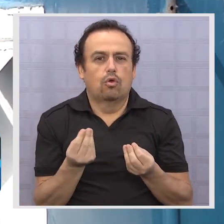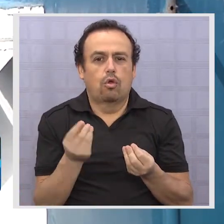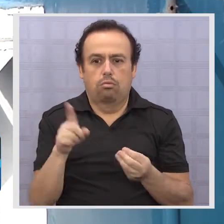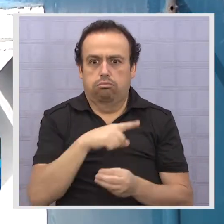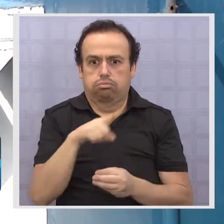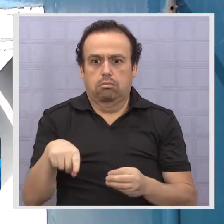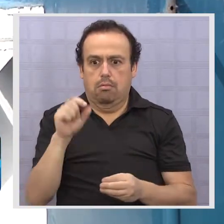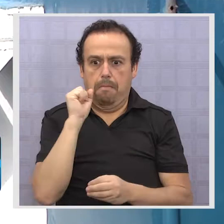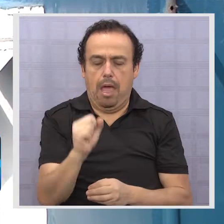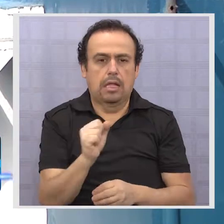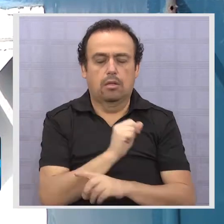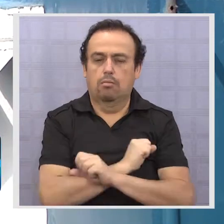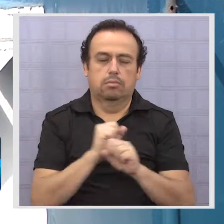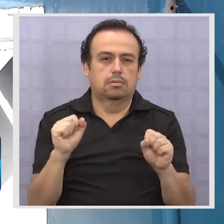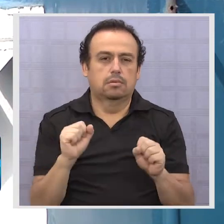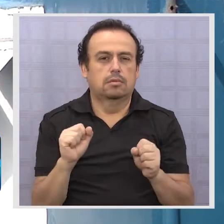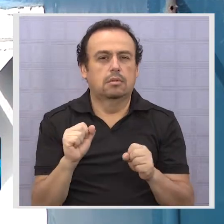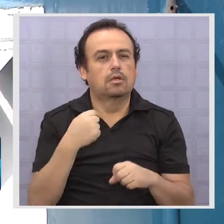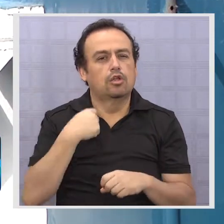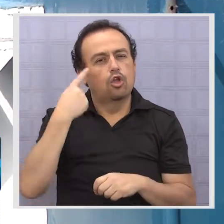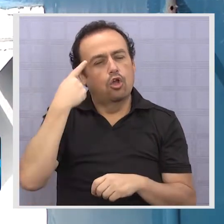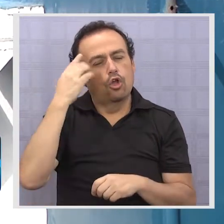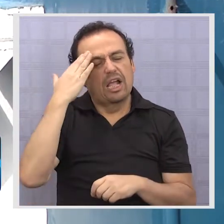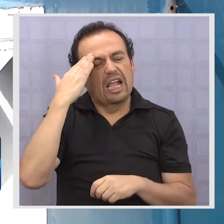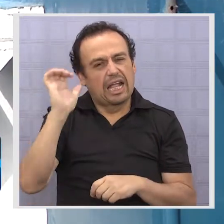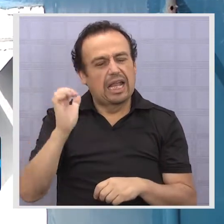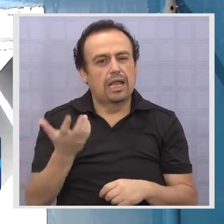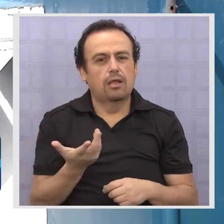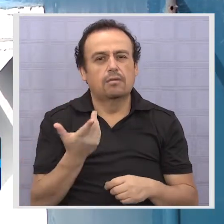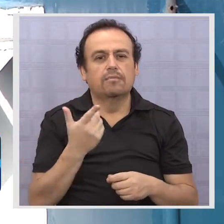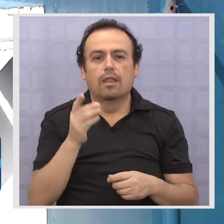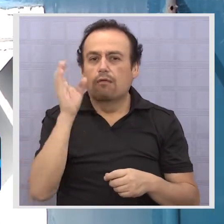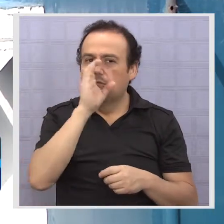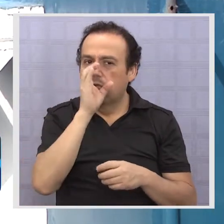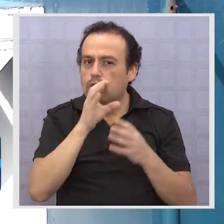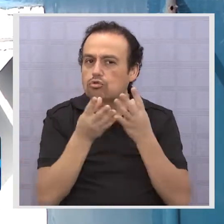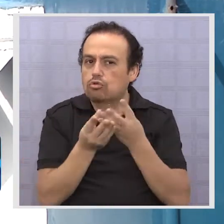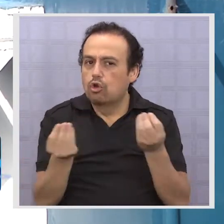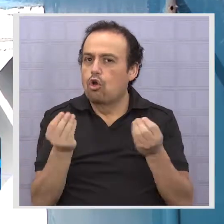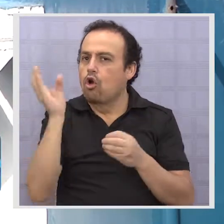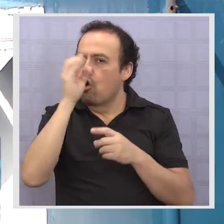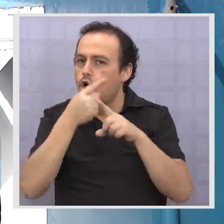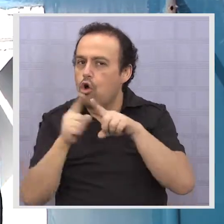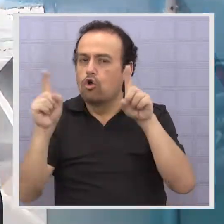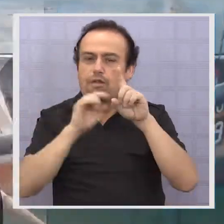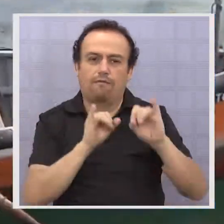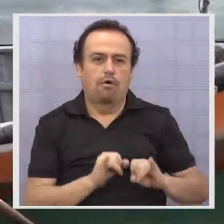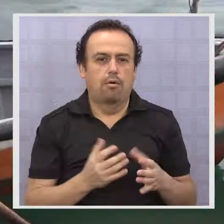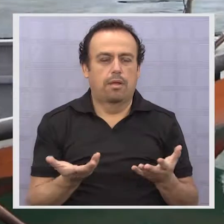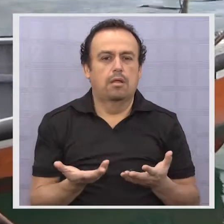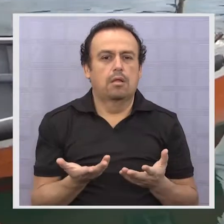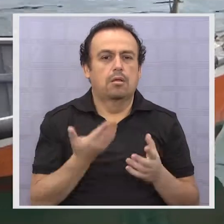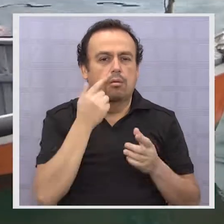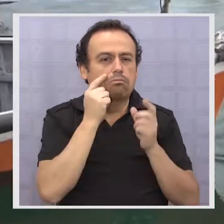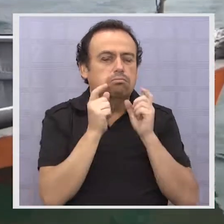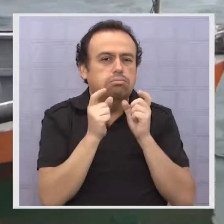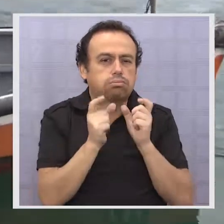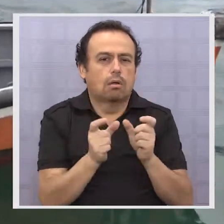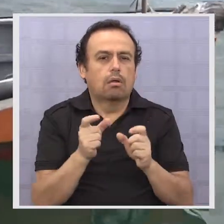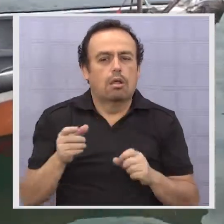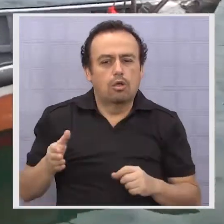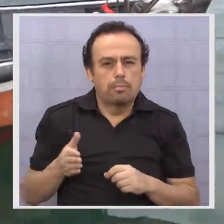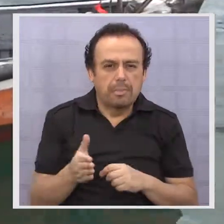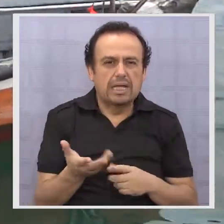de eliminar los lobos. Yo creo que está en otra solución, buscar otras medidas, como regular